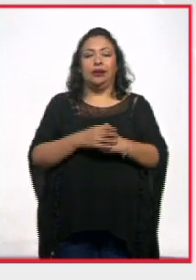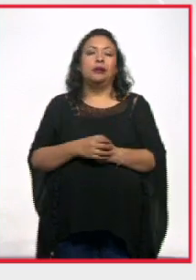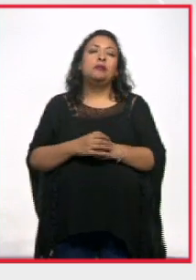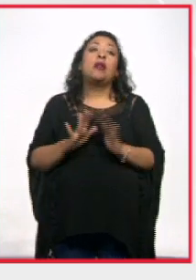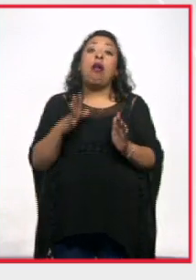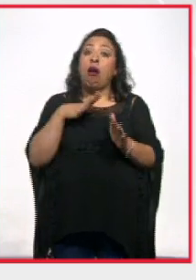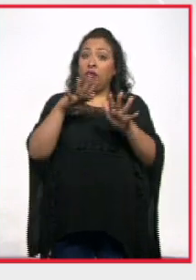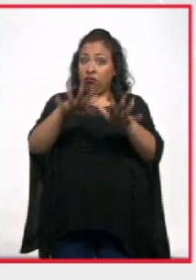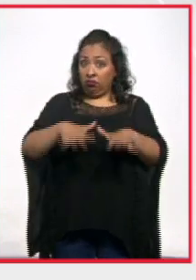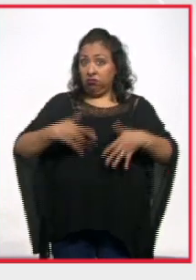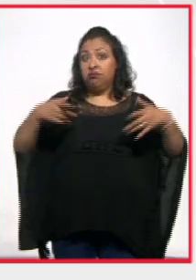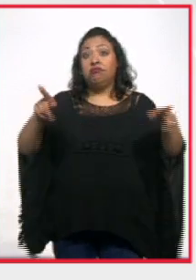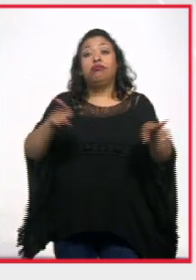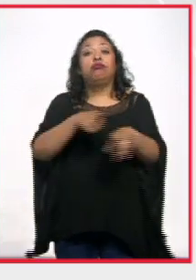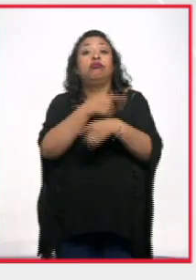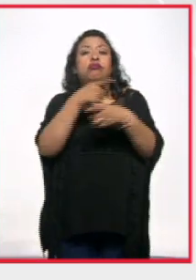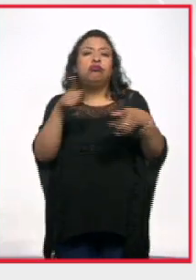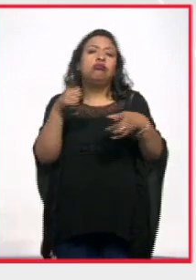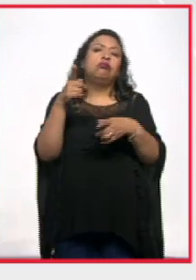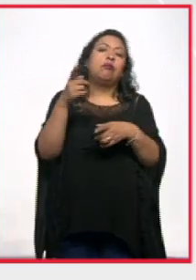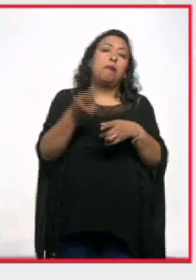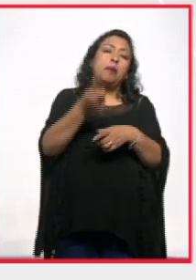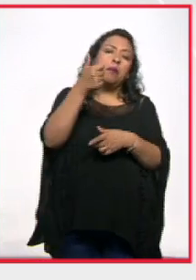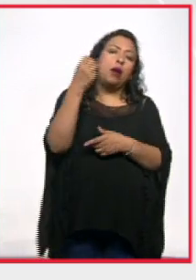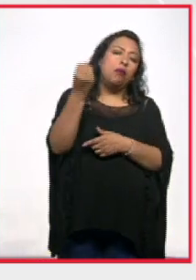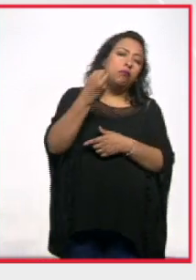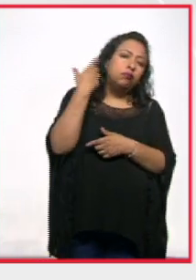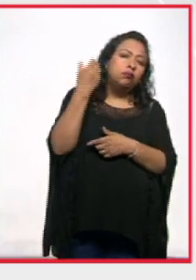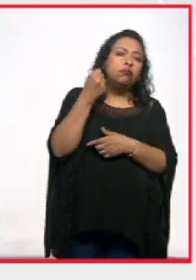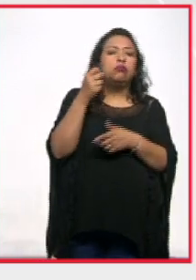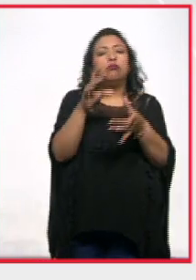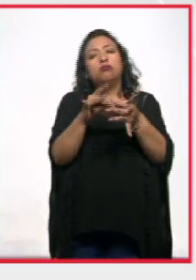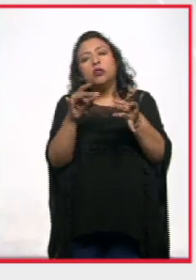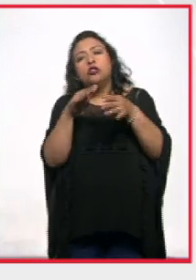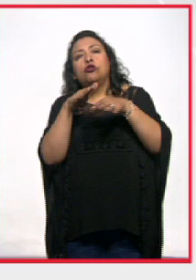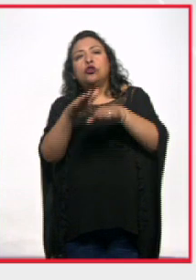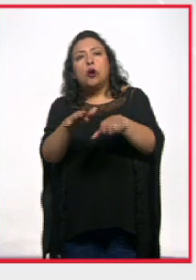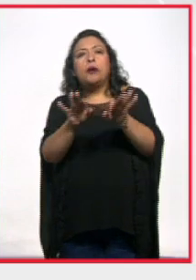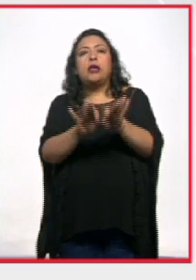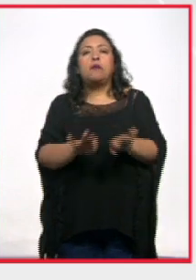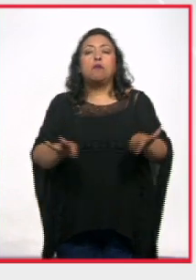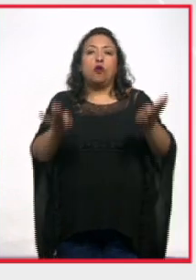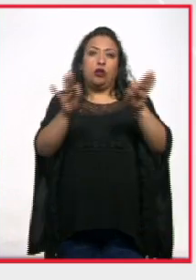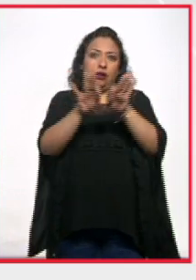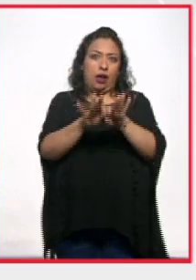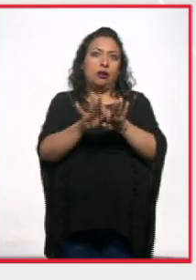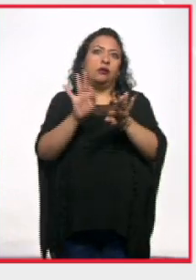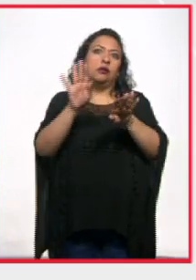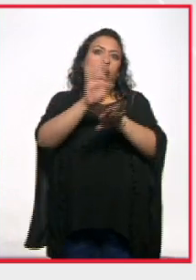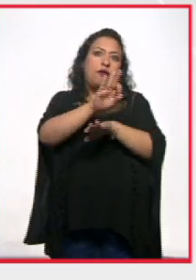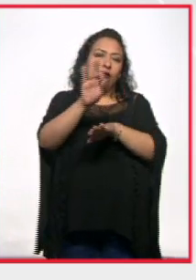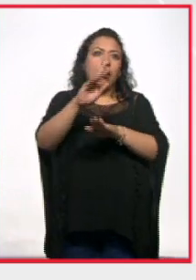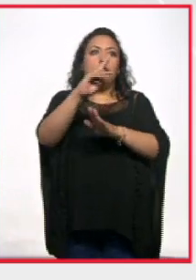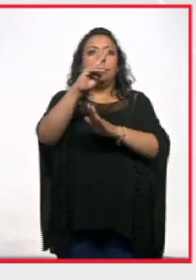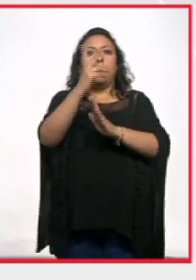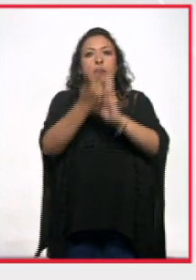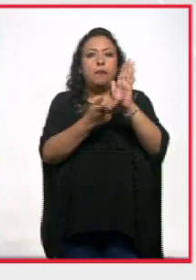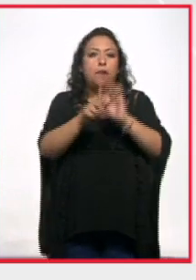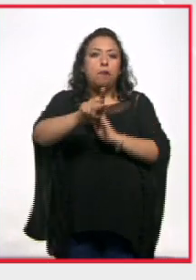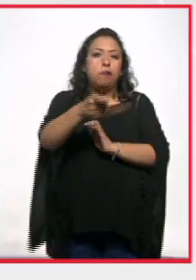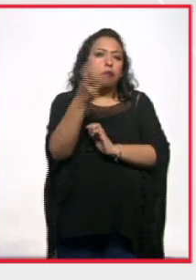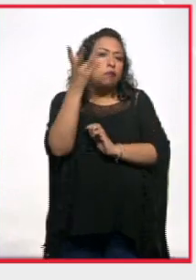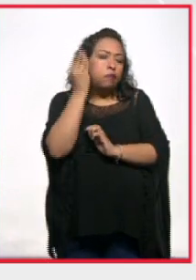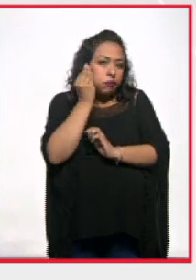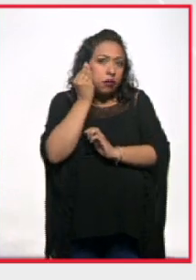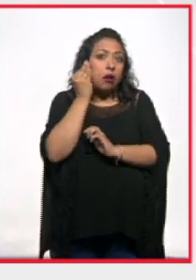Habrá un concierto, habrá una pequeña plática, un conversatorio al respecto de la significación, que es mucha, de este programa en sus 30